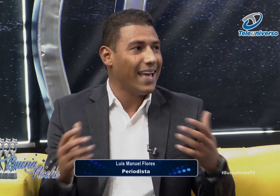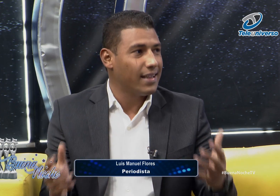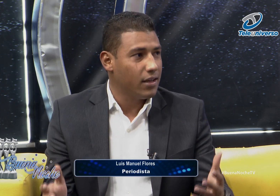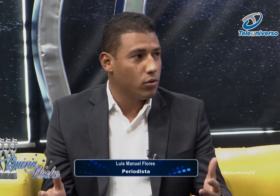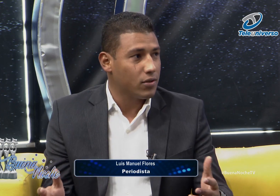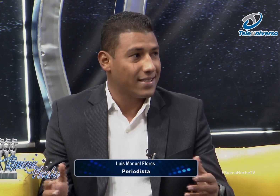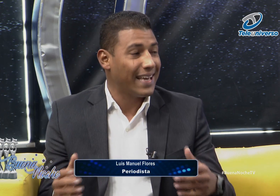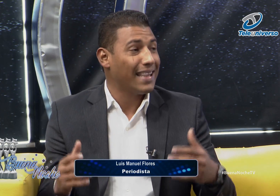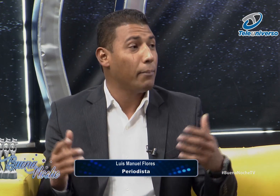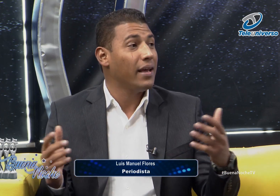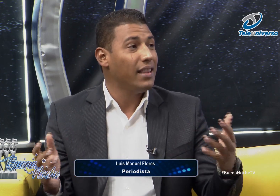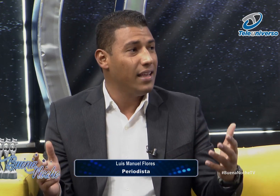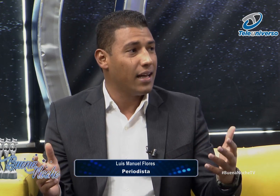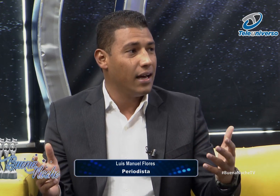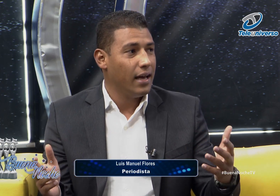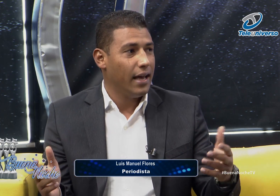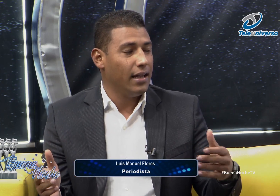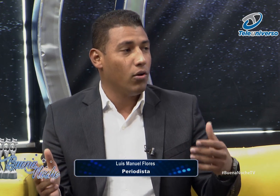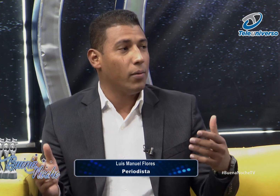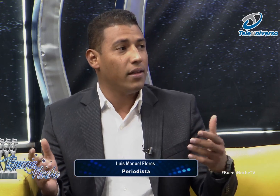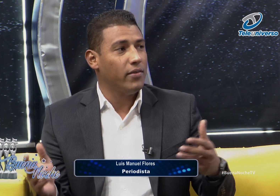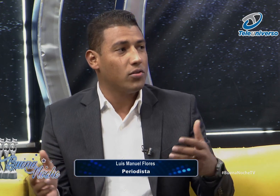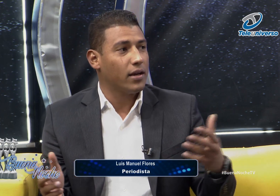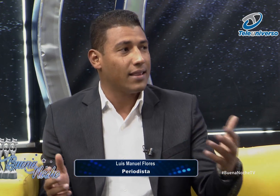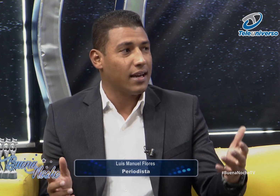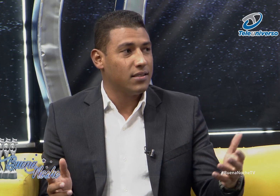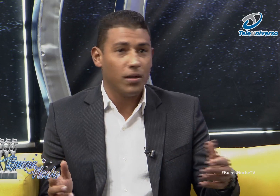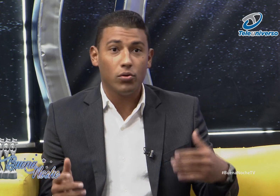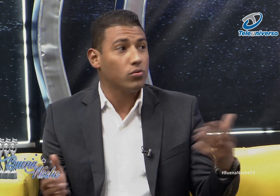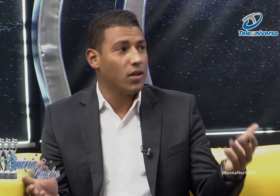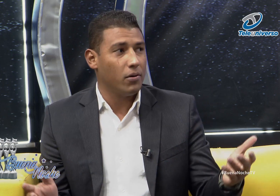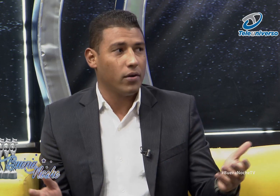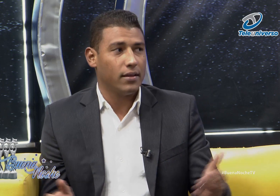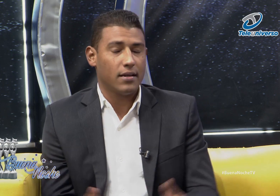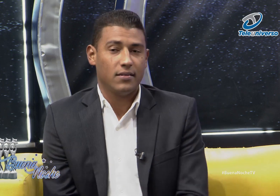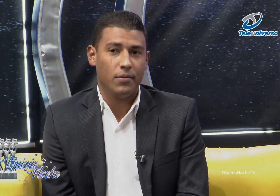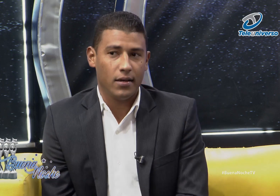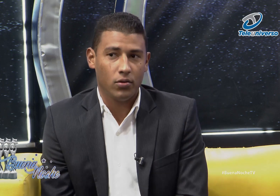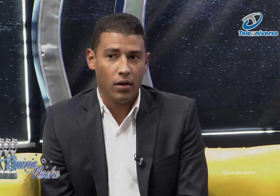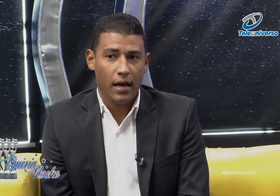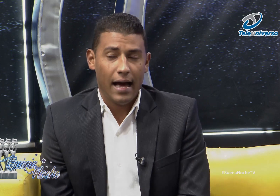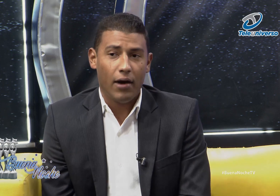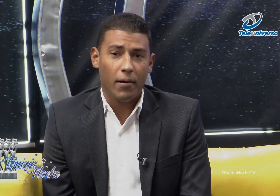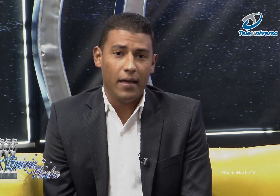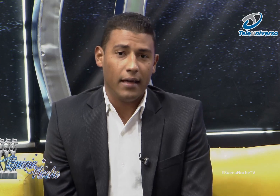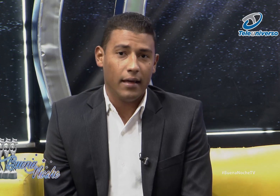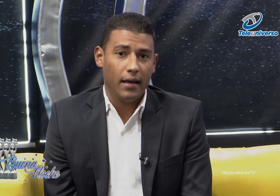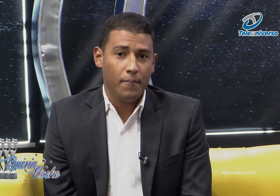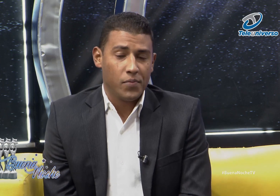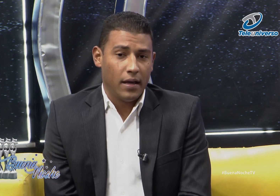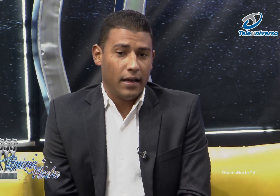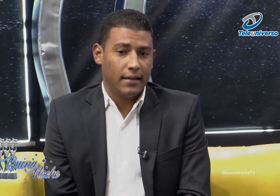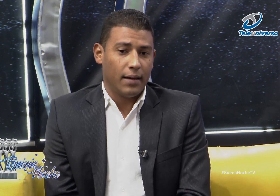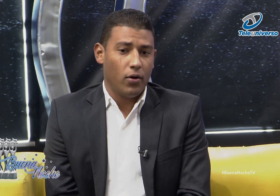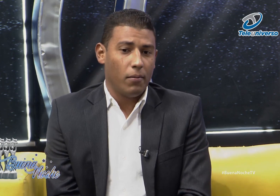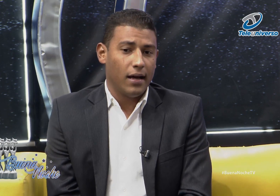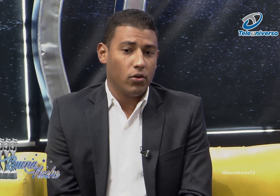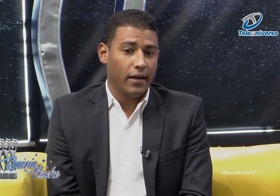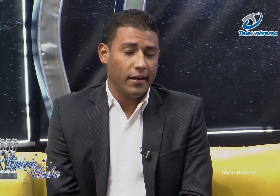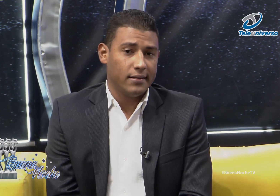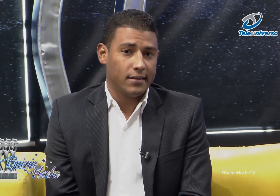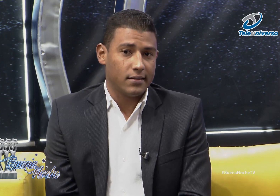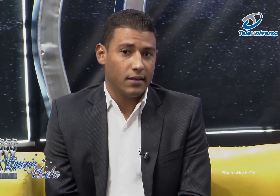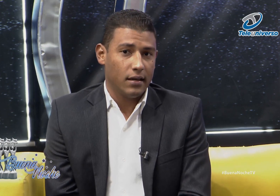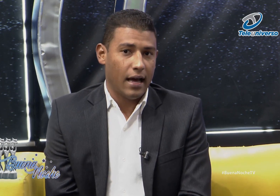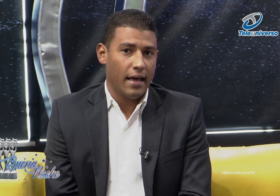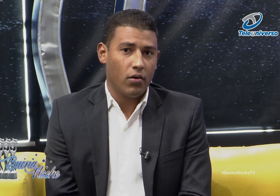técnicos se queda perdida en los beneficios que estás recibiendo no sabe lo que estás recibiendo ahora bien estamos hablando